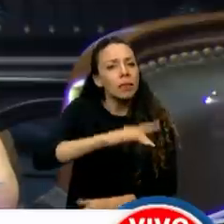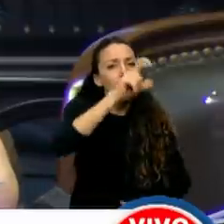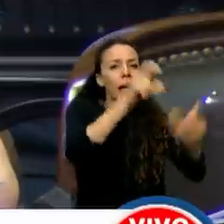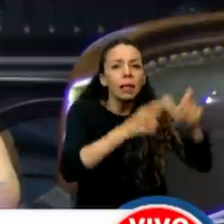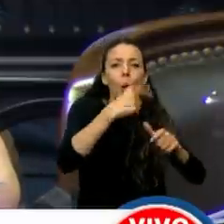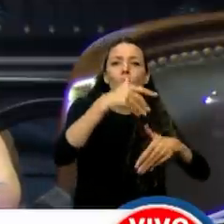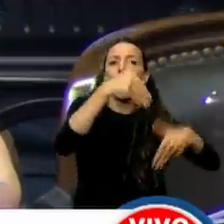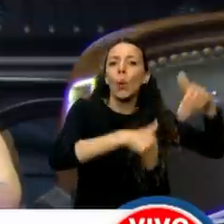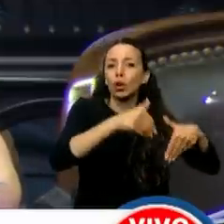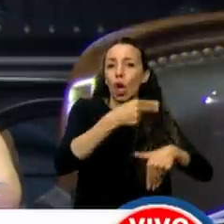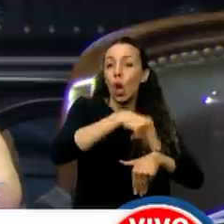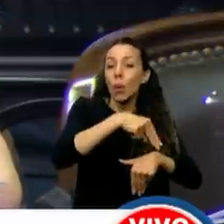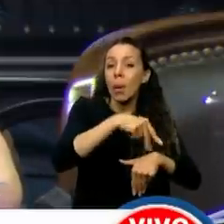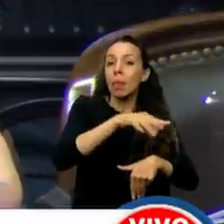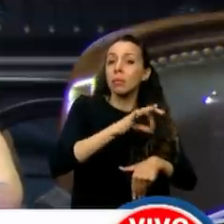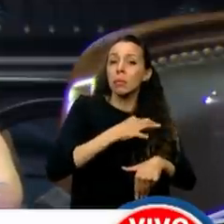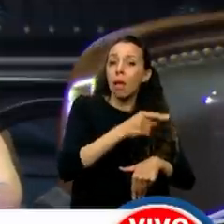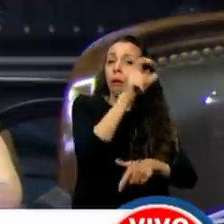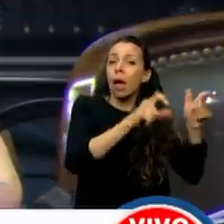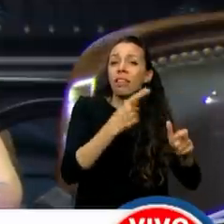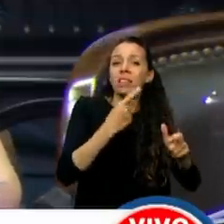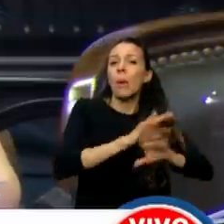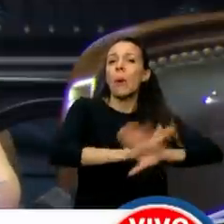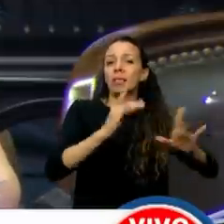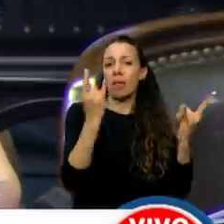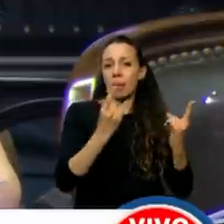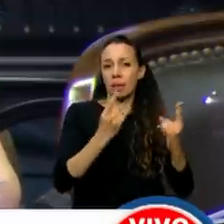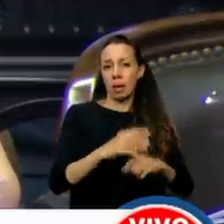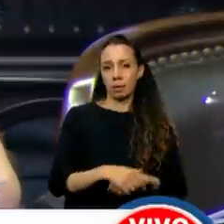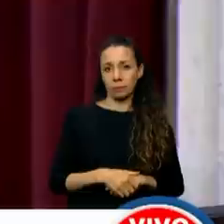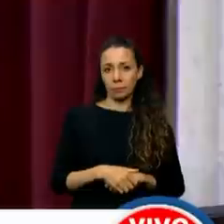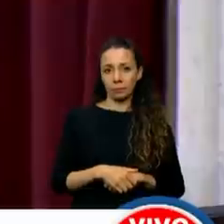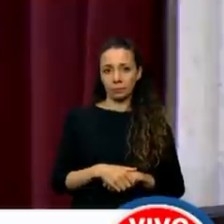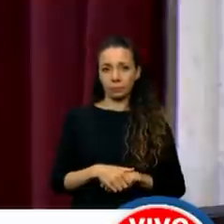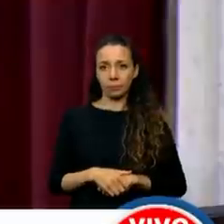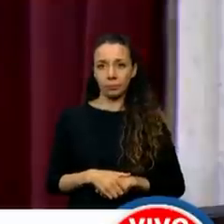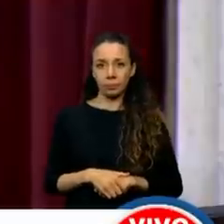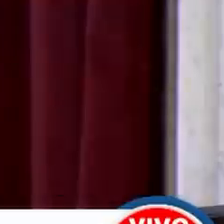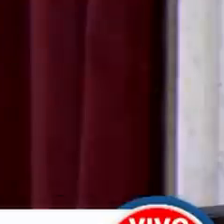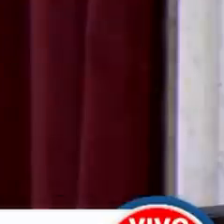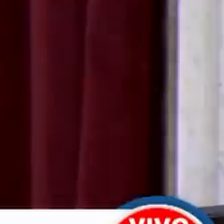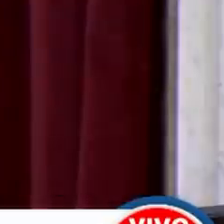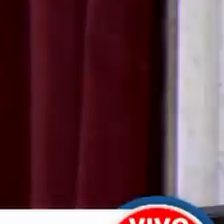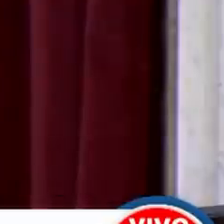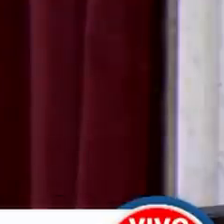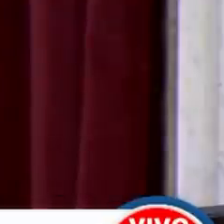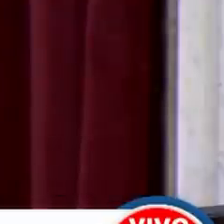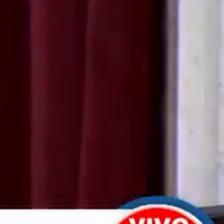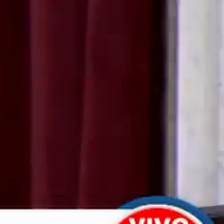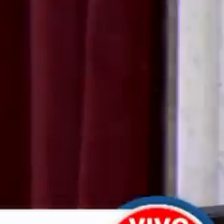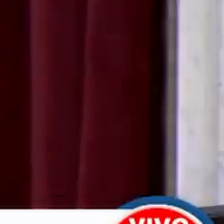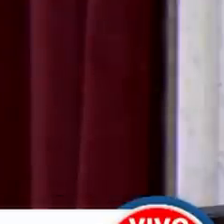de este año y que decía basta de mentiras gracias presidente la diputada ruta